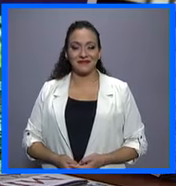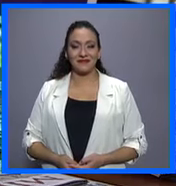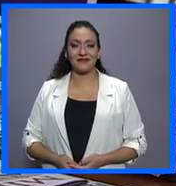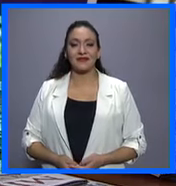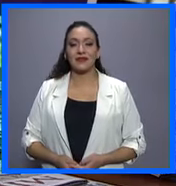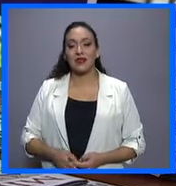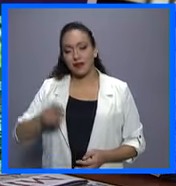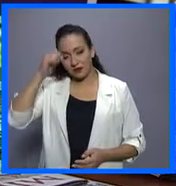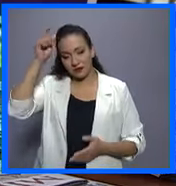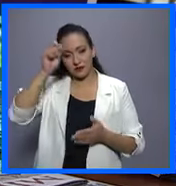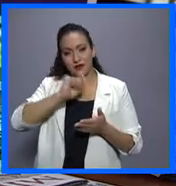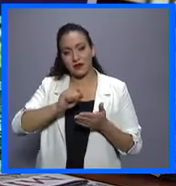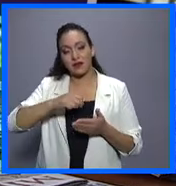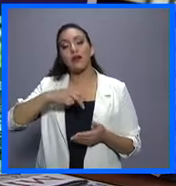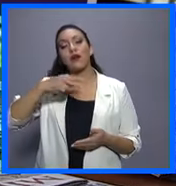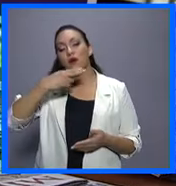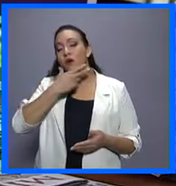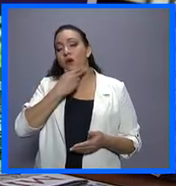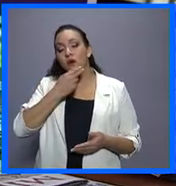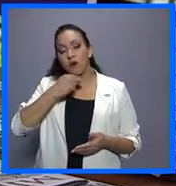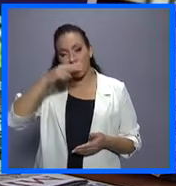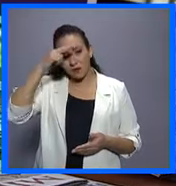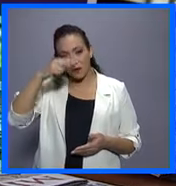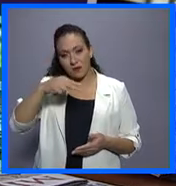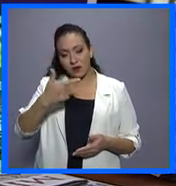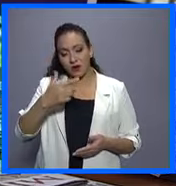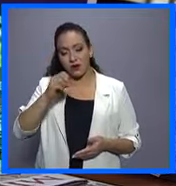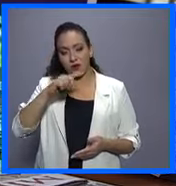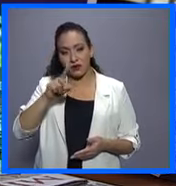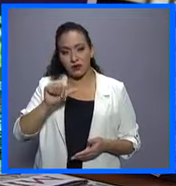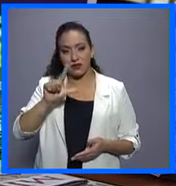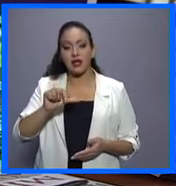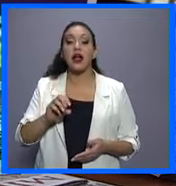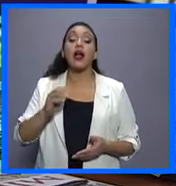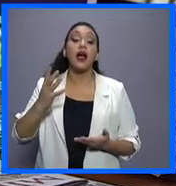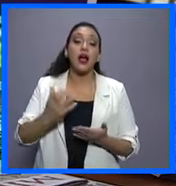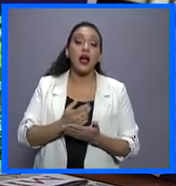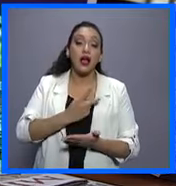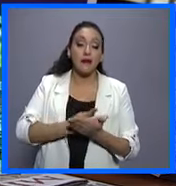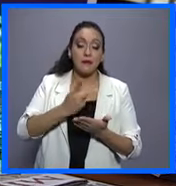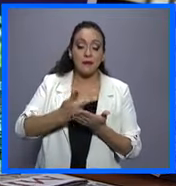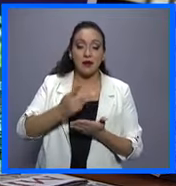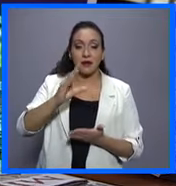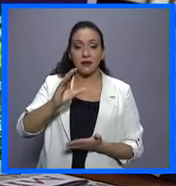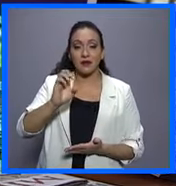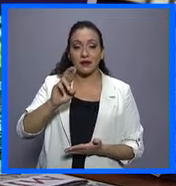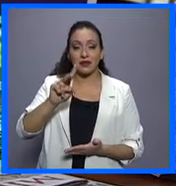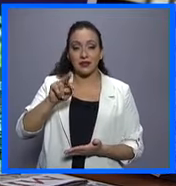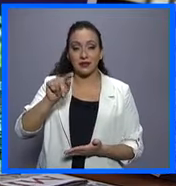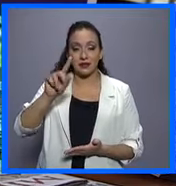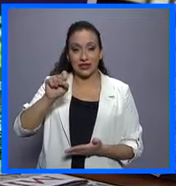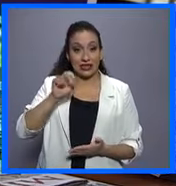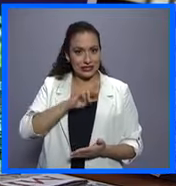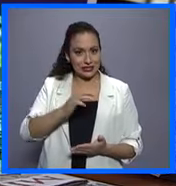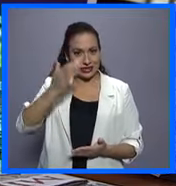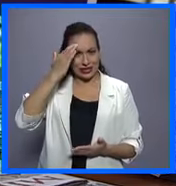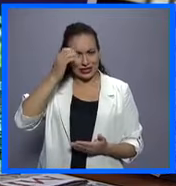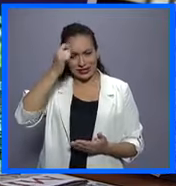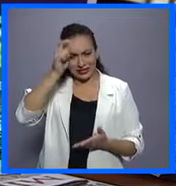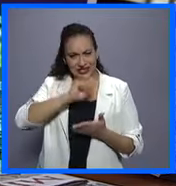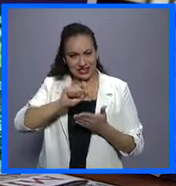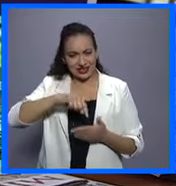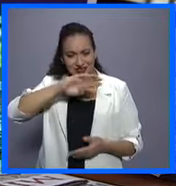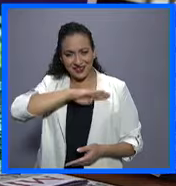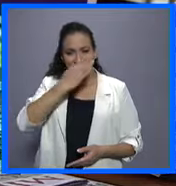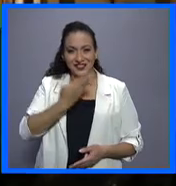El escritor mexicano Gonzalo Celorio fue galardonado con el Premio Cervantes 2025, máximo reconocimiento de las letras en